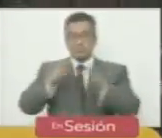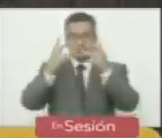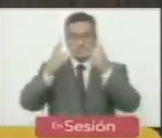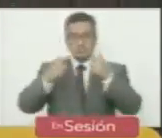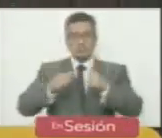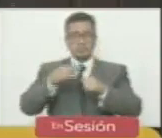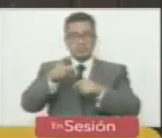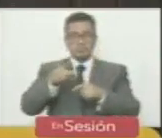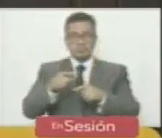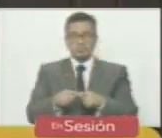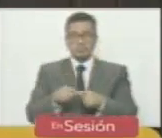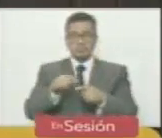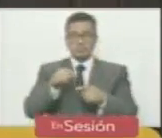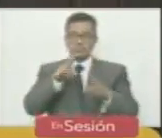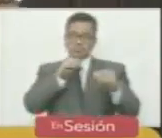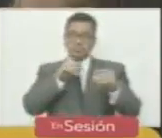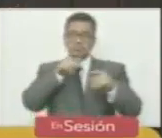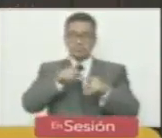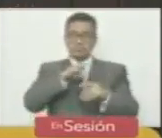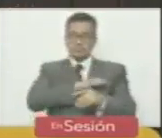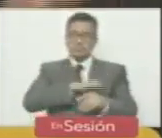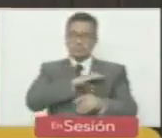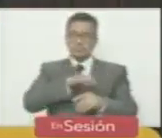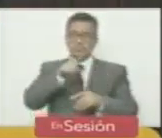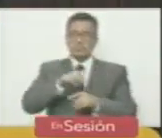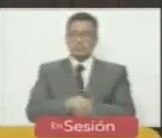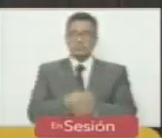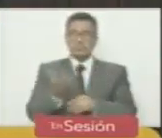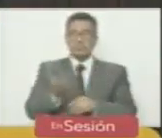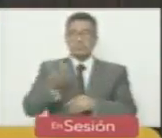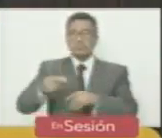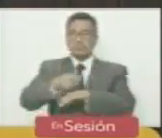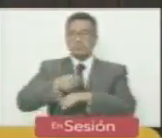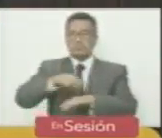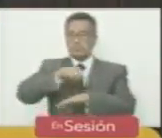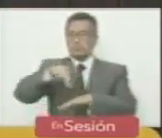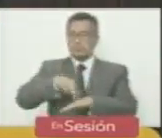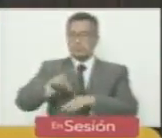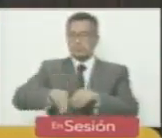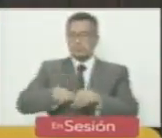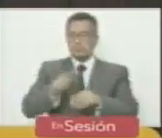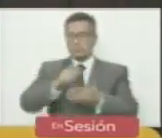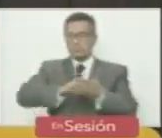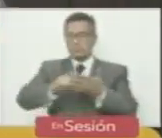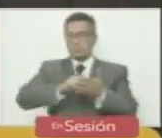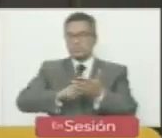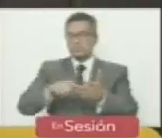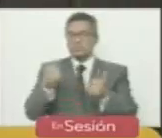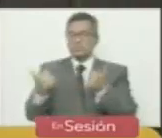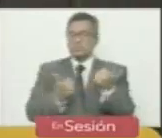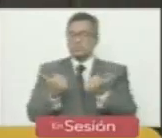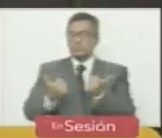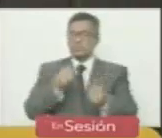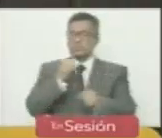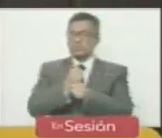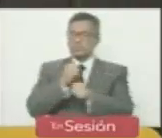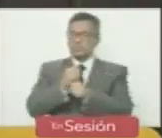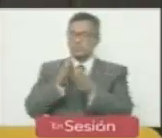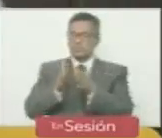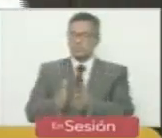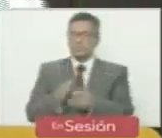y lo conversábamos en el seno de la comisión, es importante que el Estado venezolano pueda generar un registro de cuántos son los